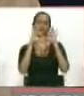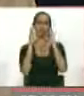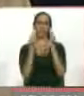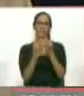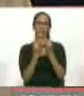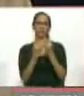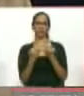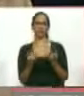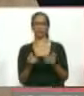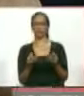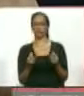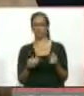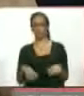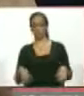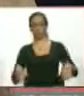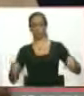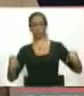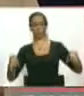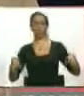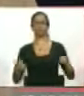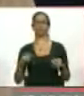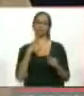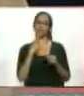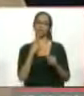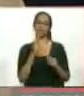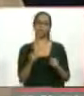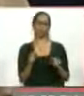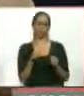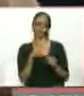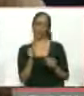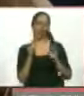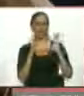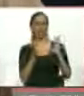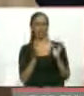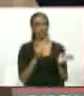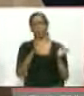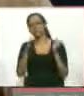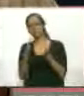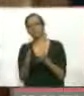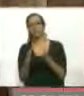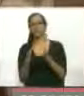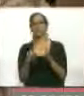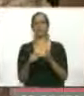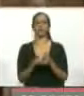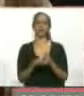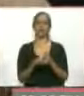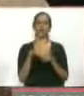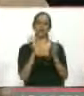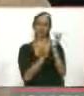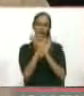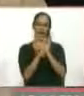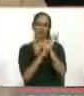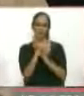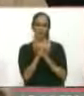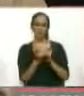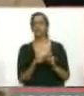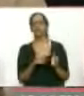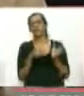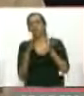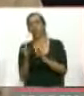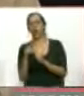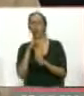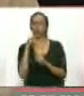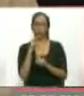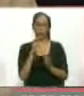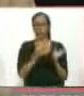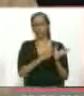haga multimillonaria y sigue diciendo no ya no es el 10 ahora como dicen ahí ahora es en abril en abril dice octubre y